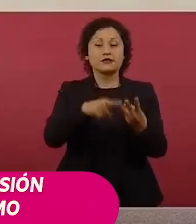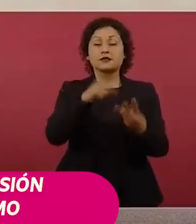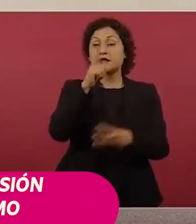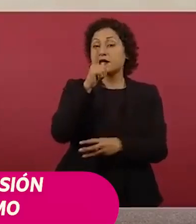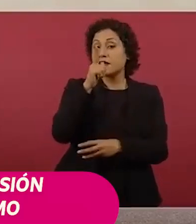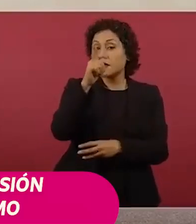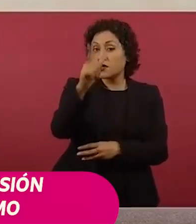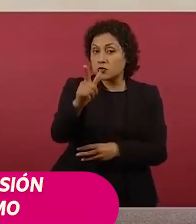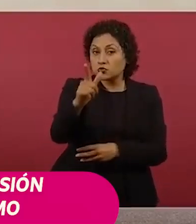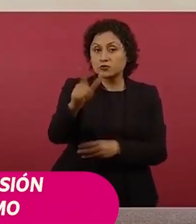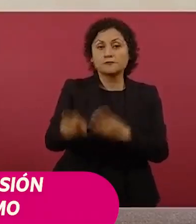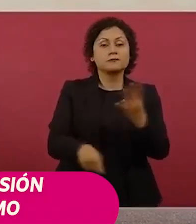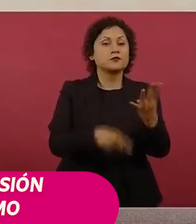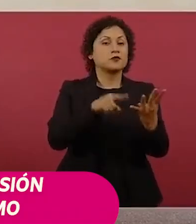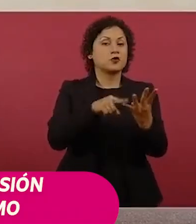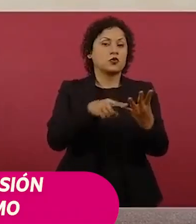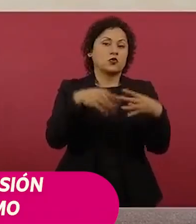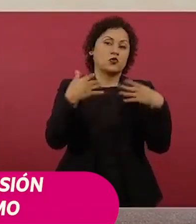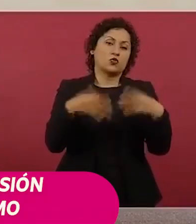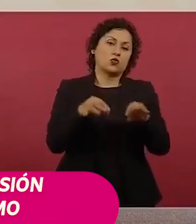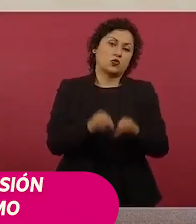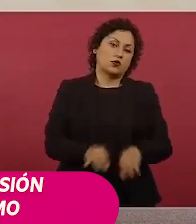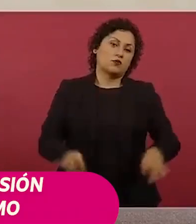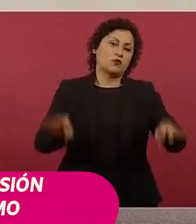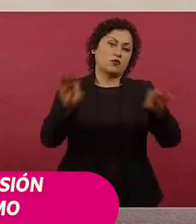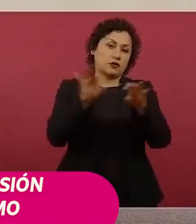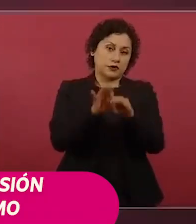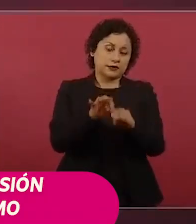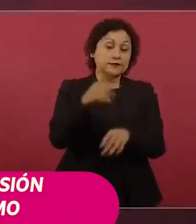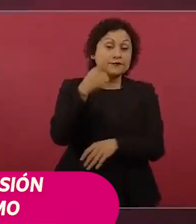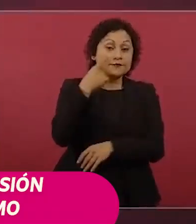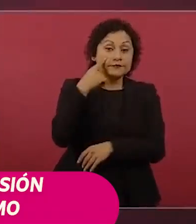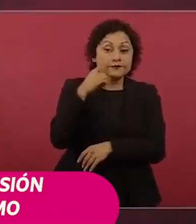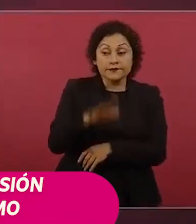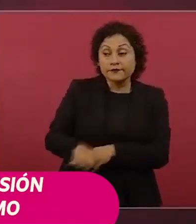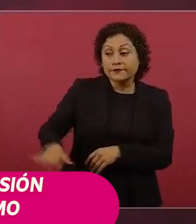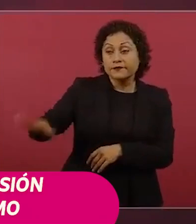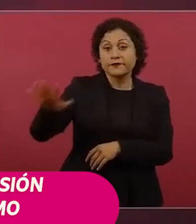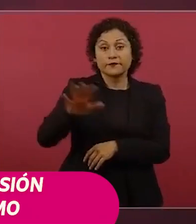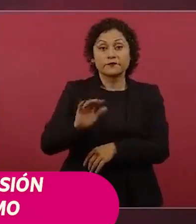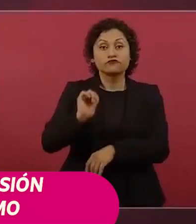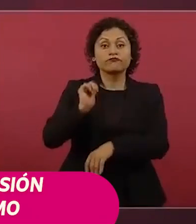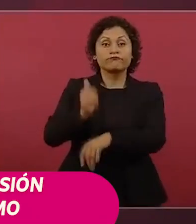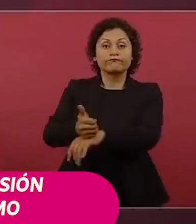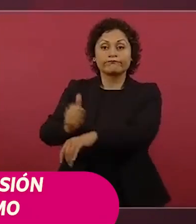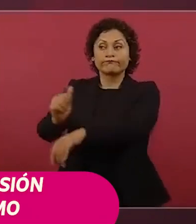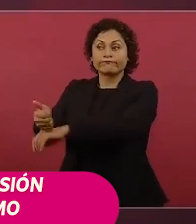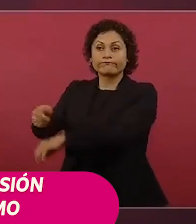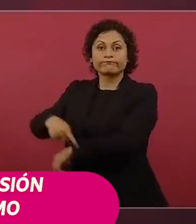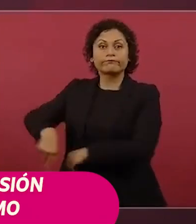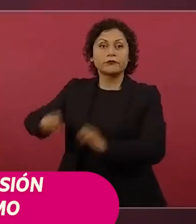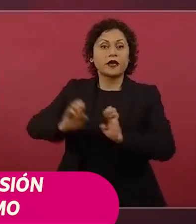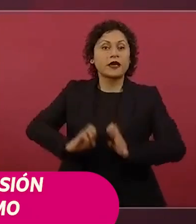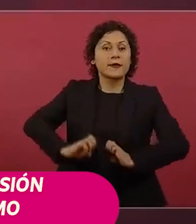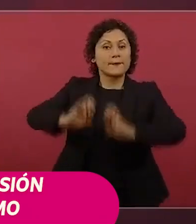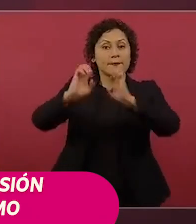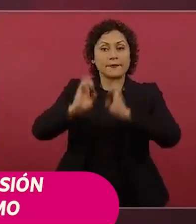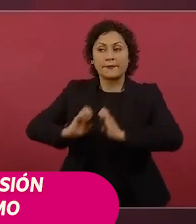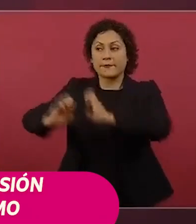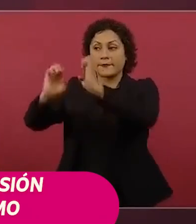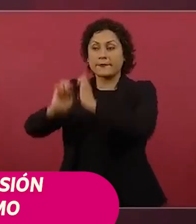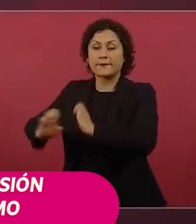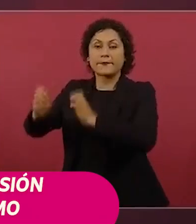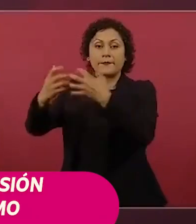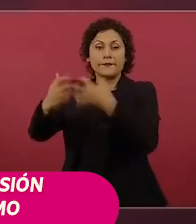Y algo muy importante, las empresas que se establezcan van a contar